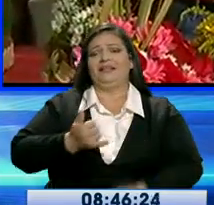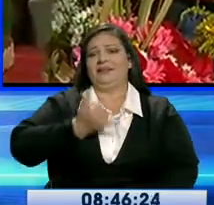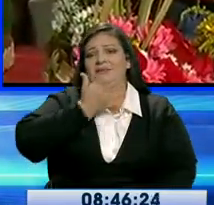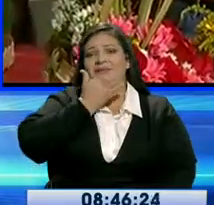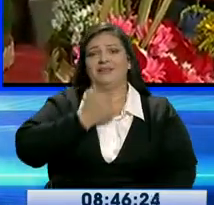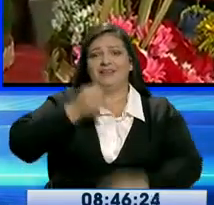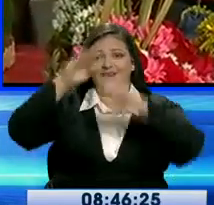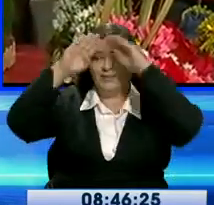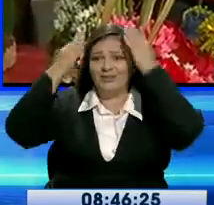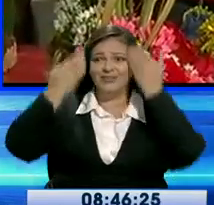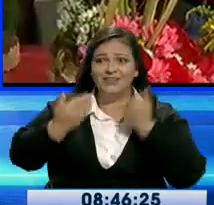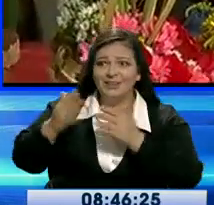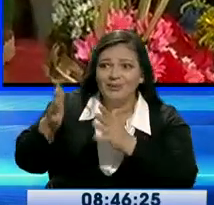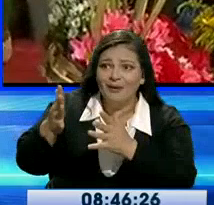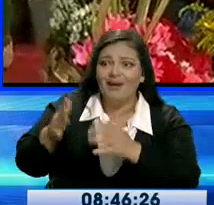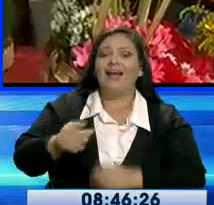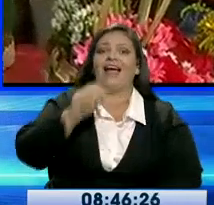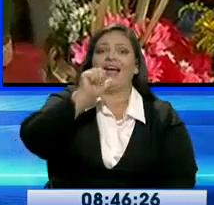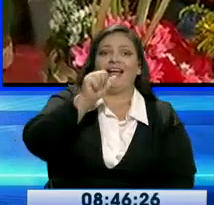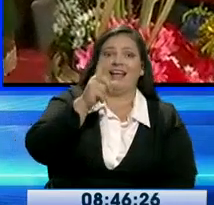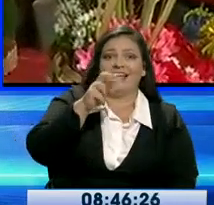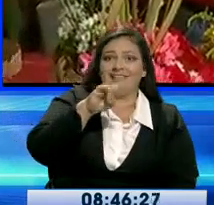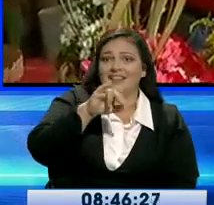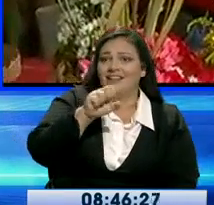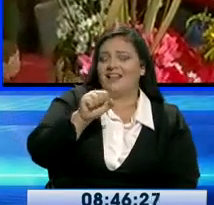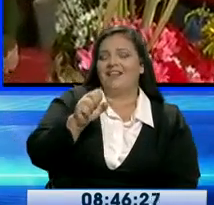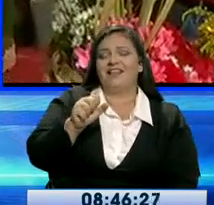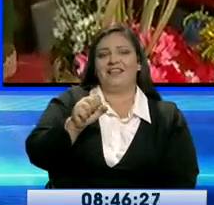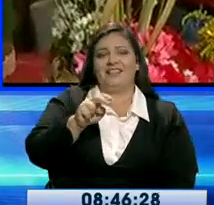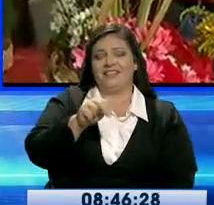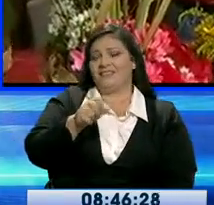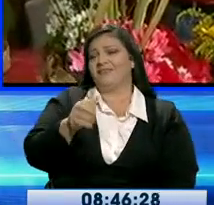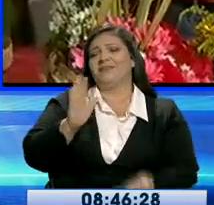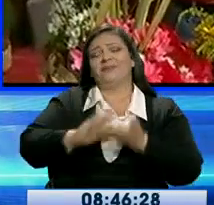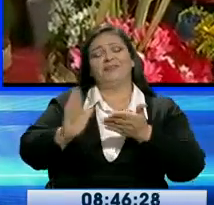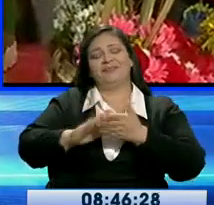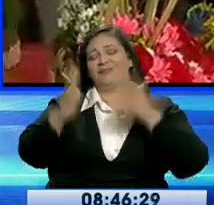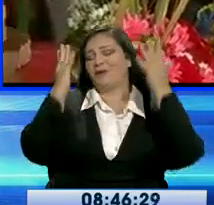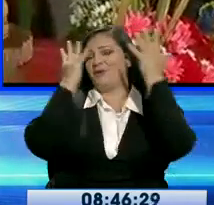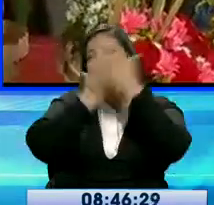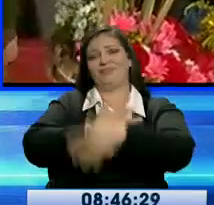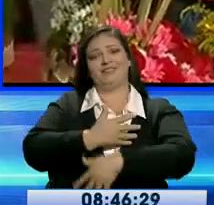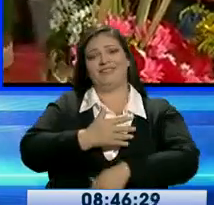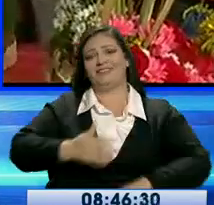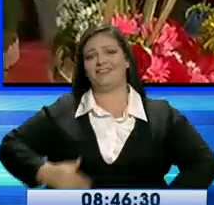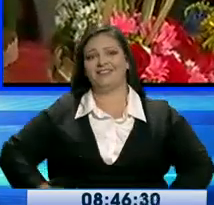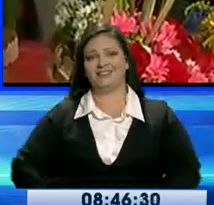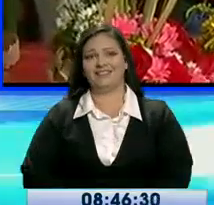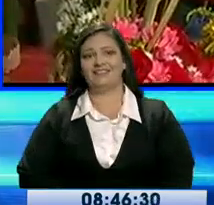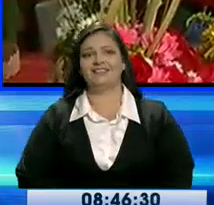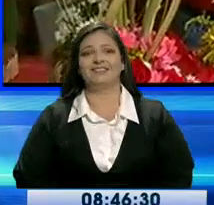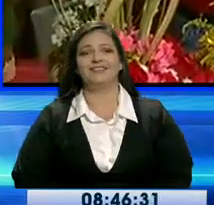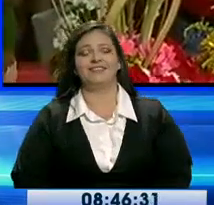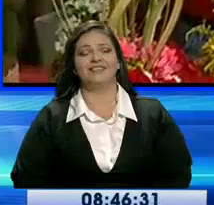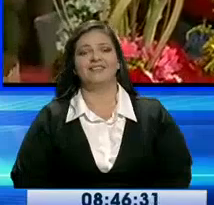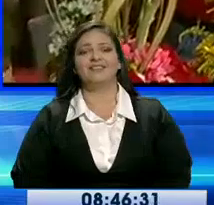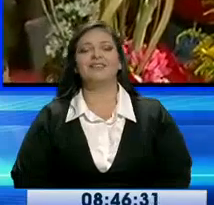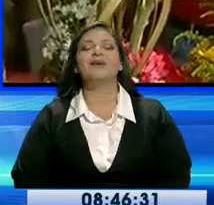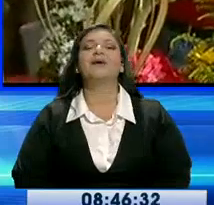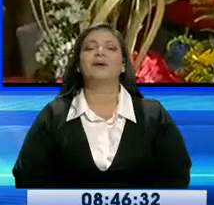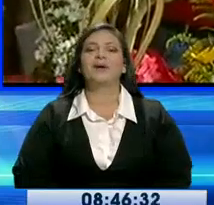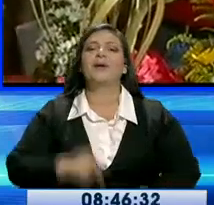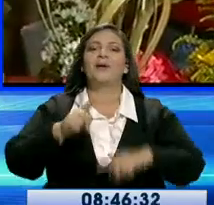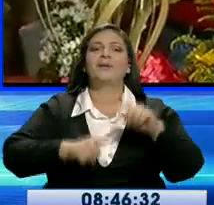mil disculpas, Adriana. No te preocupes, Jorgito. Tengo retorno, nada más. Bueno, Adriana y